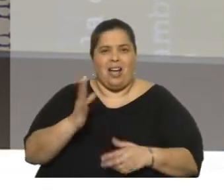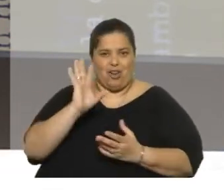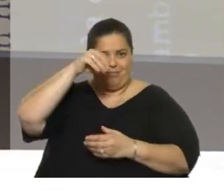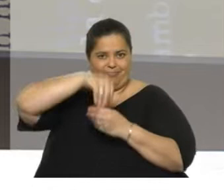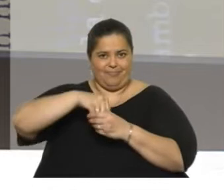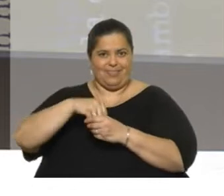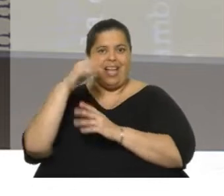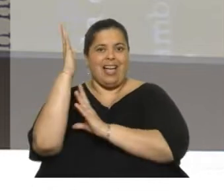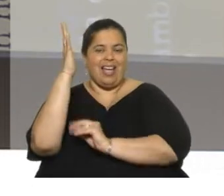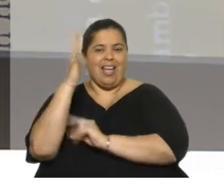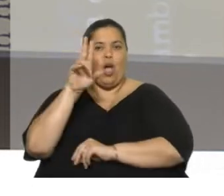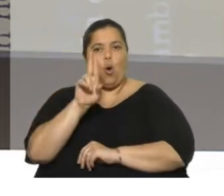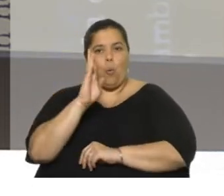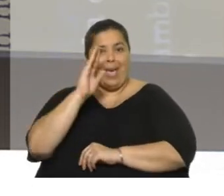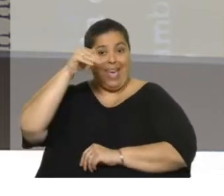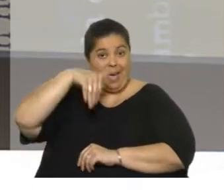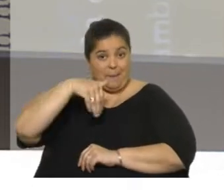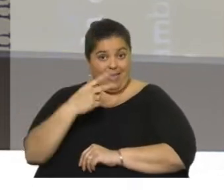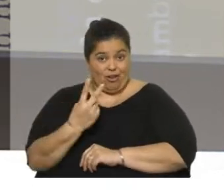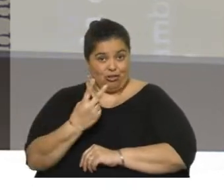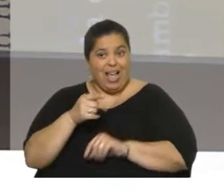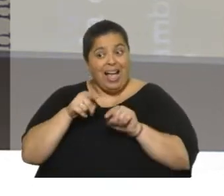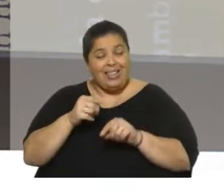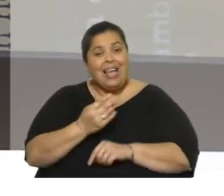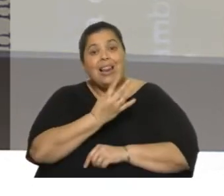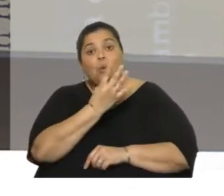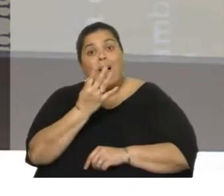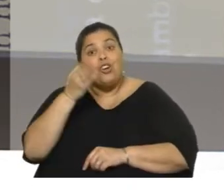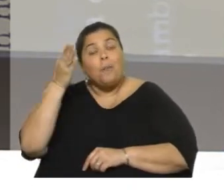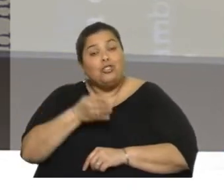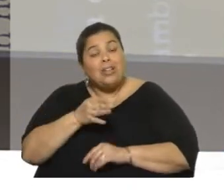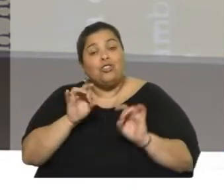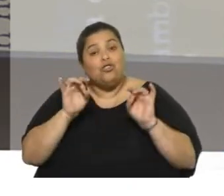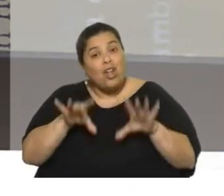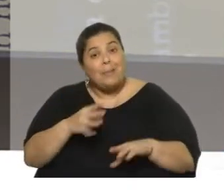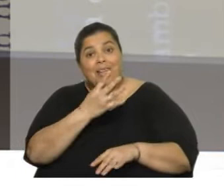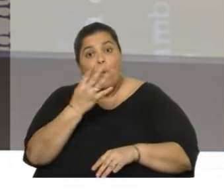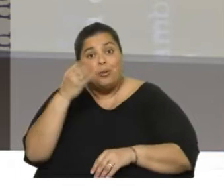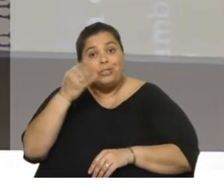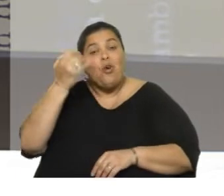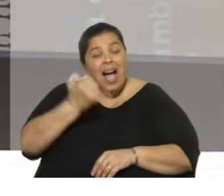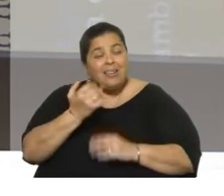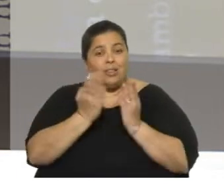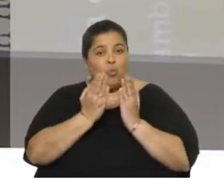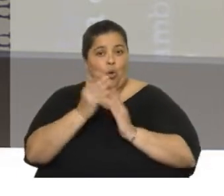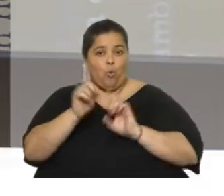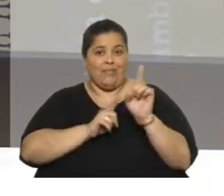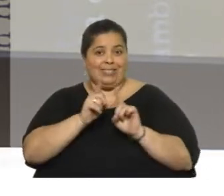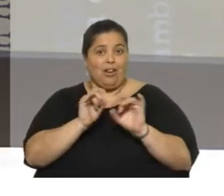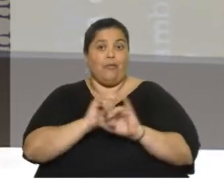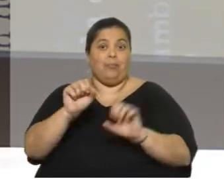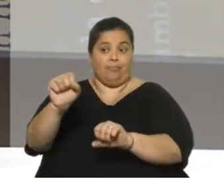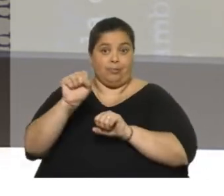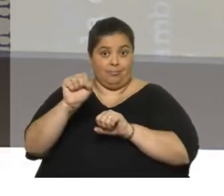de PM2, ahí el 4% de la población tiene estudios universitarios terciarios completos. Y eso